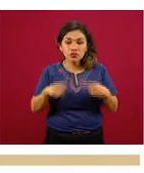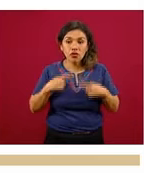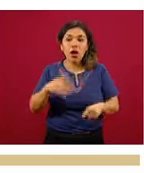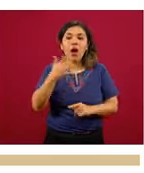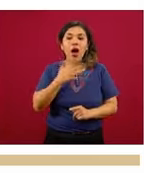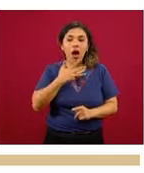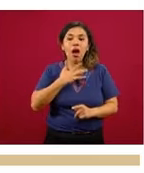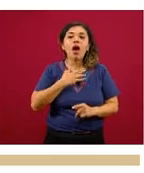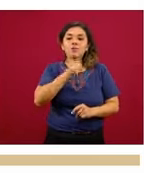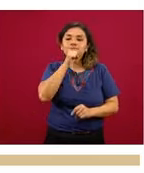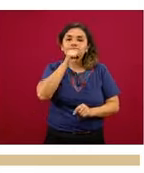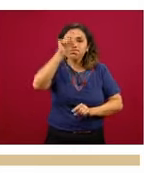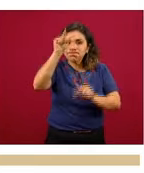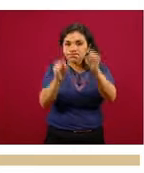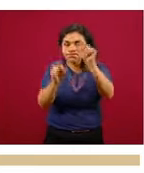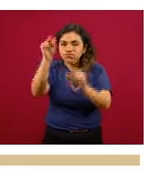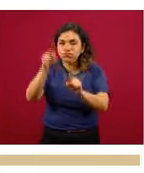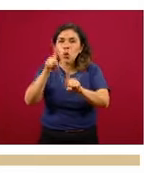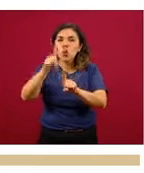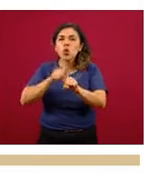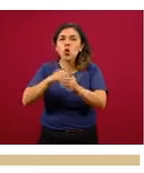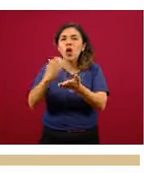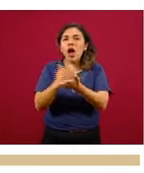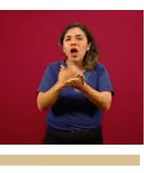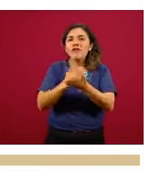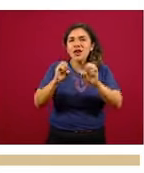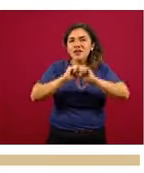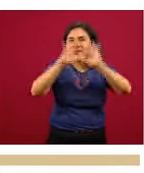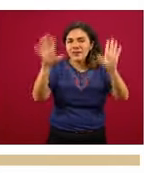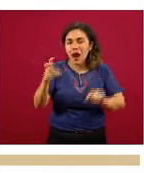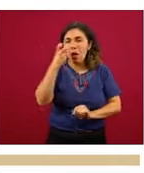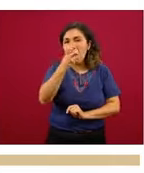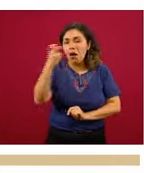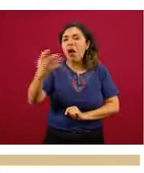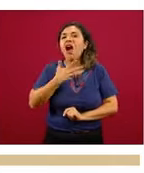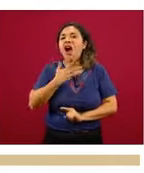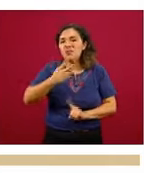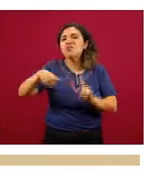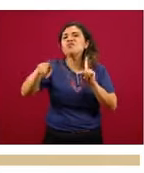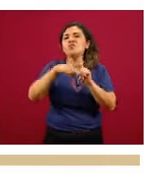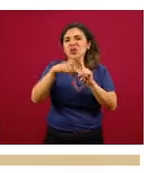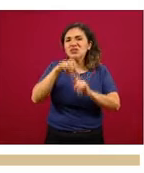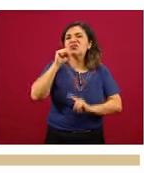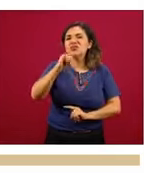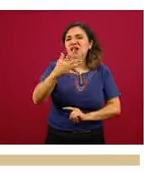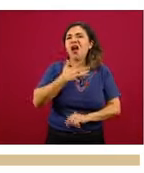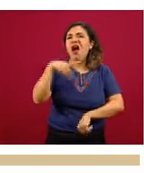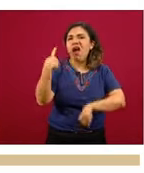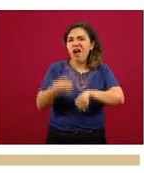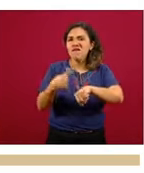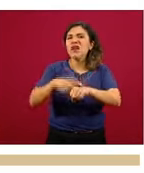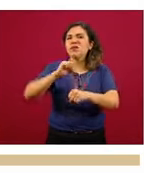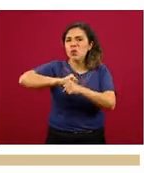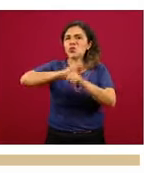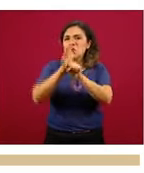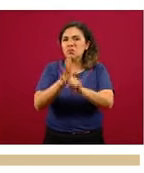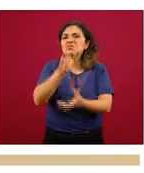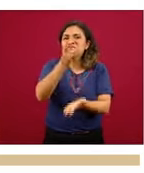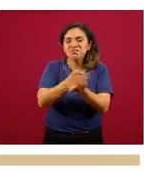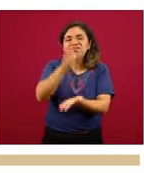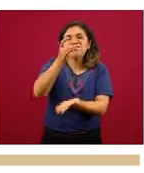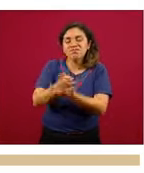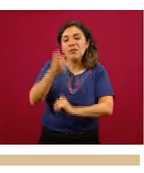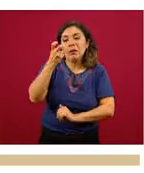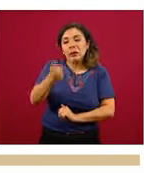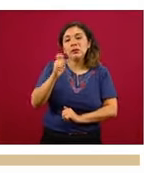se encuentran graficadas en las barras de color café claro y son las que han dado positivo a la prueba. Se detectó el virus SARS-CoV-2,